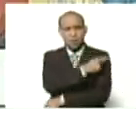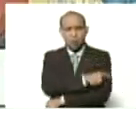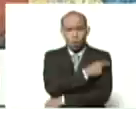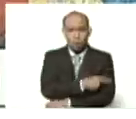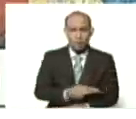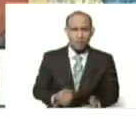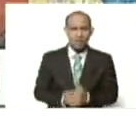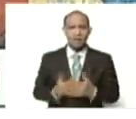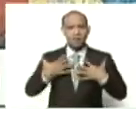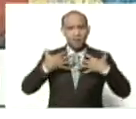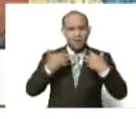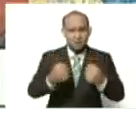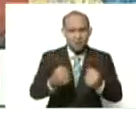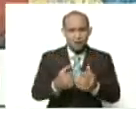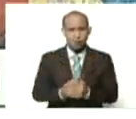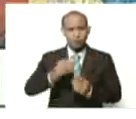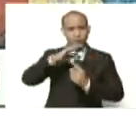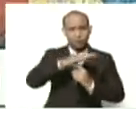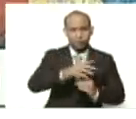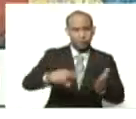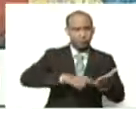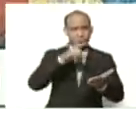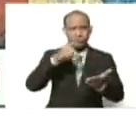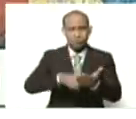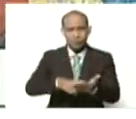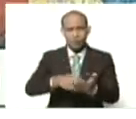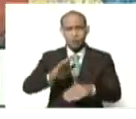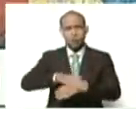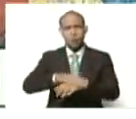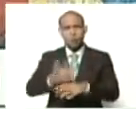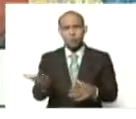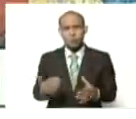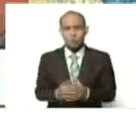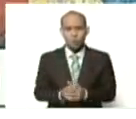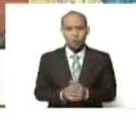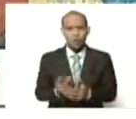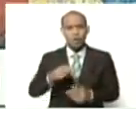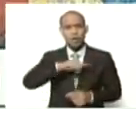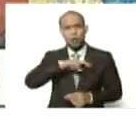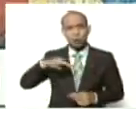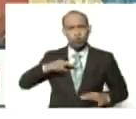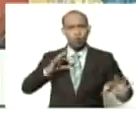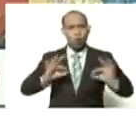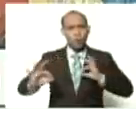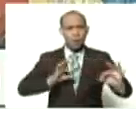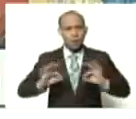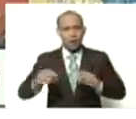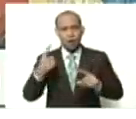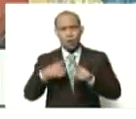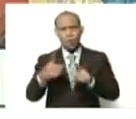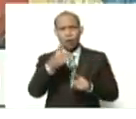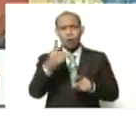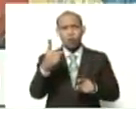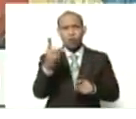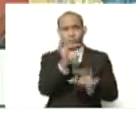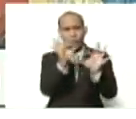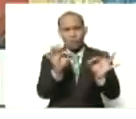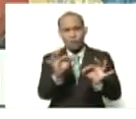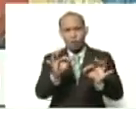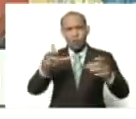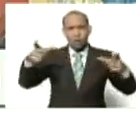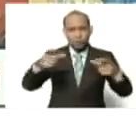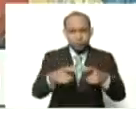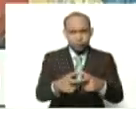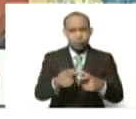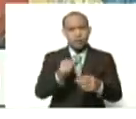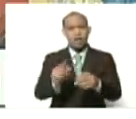sistema sanitario, le mete una presión tremenda, para lo cual nos estamos preparando, pero la única forma de bajar esa presión es con